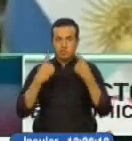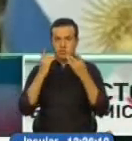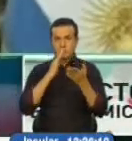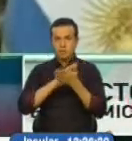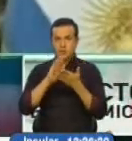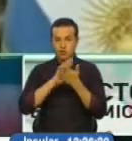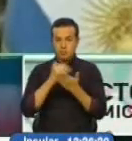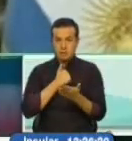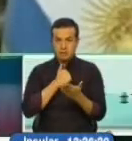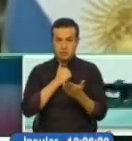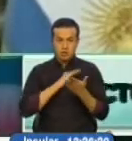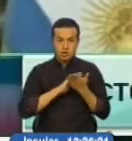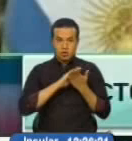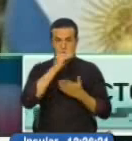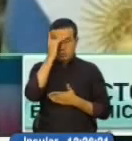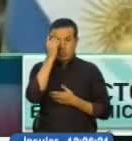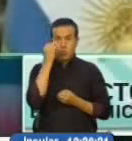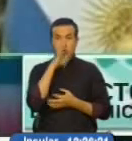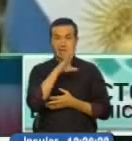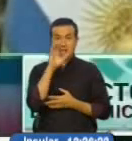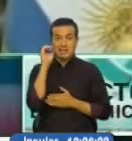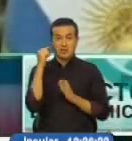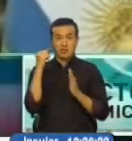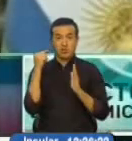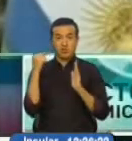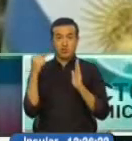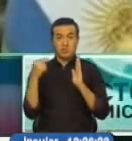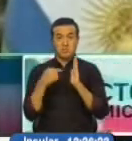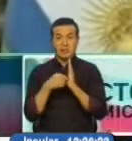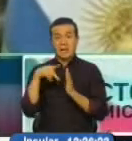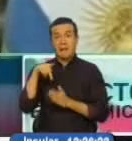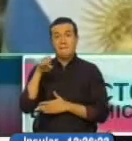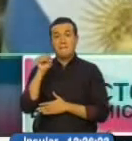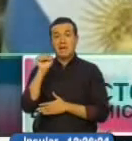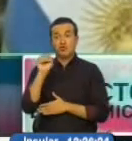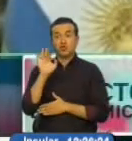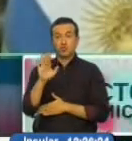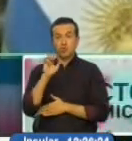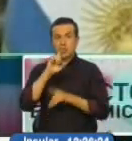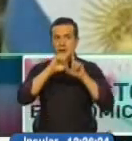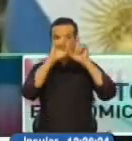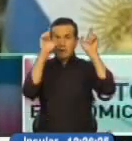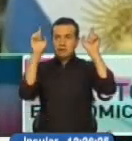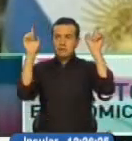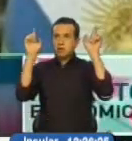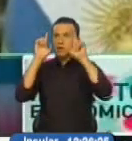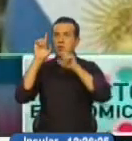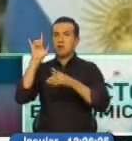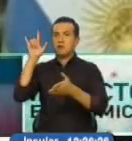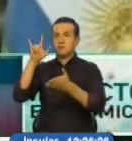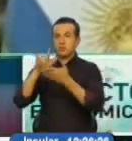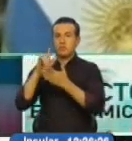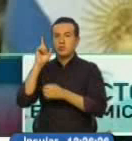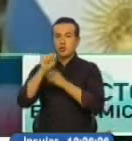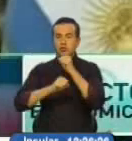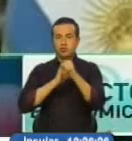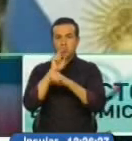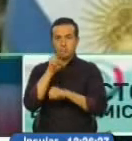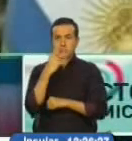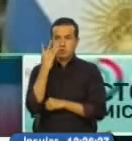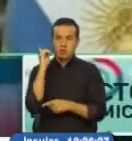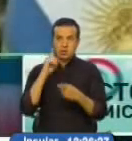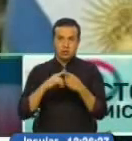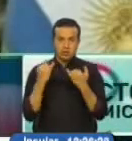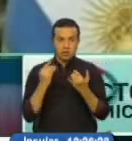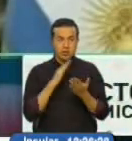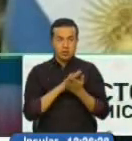se perdonó un pasivo de $500,000 que mantenía en una de sus empresas con la aerolínea estatal desde el año 2004